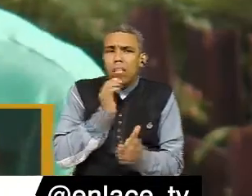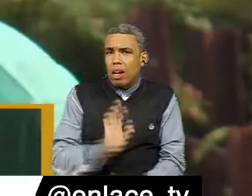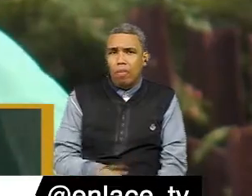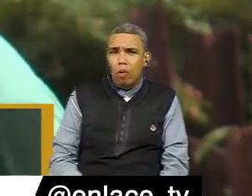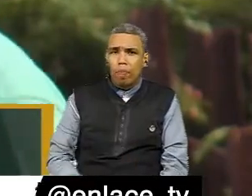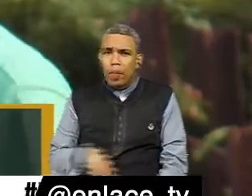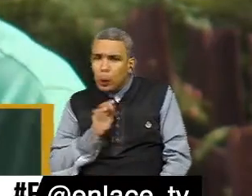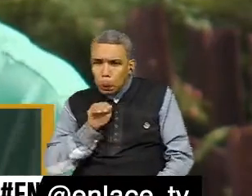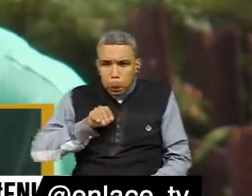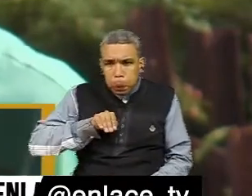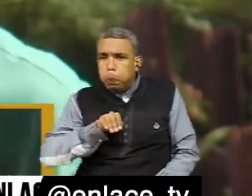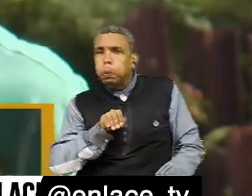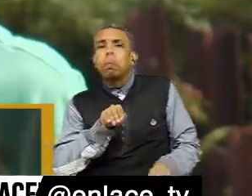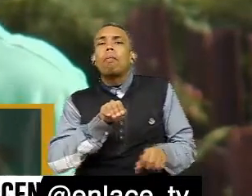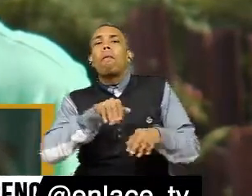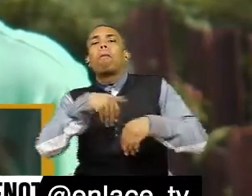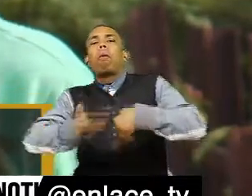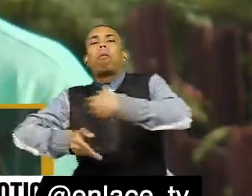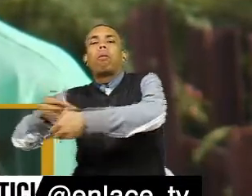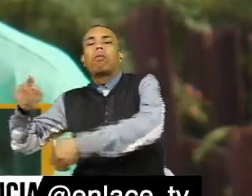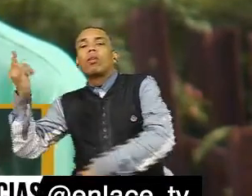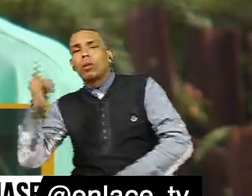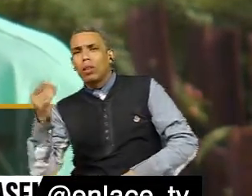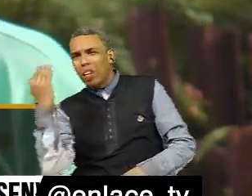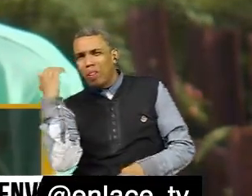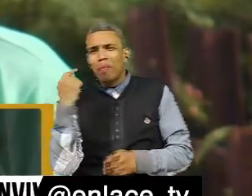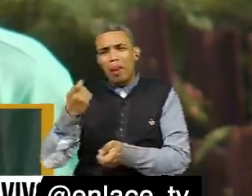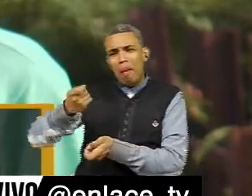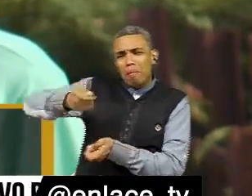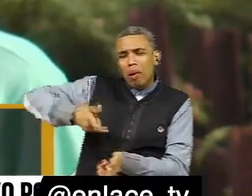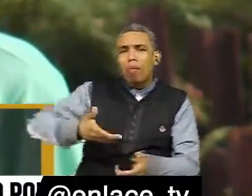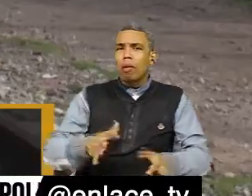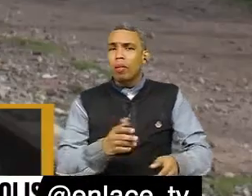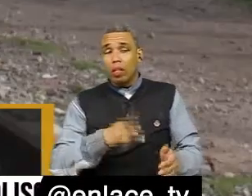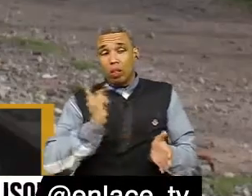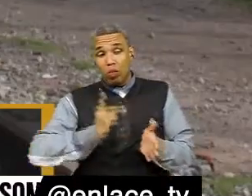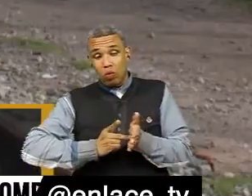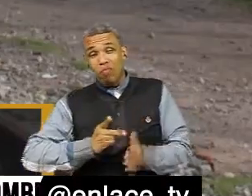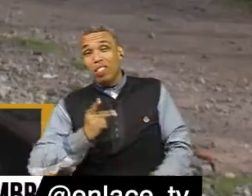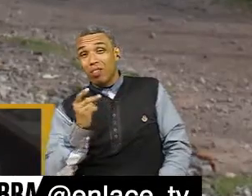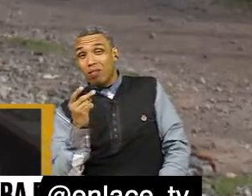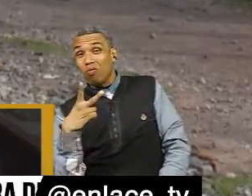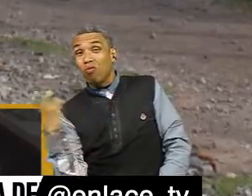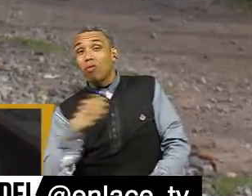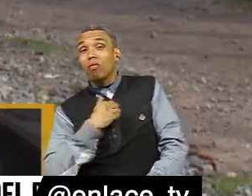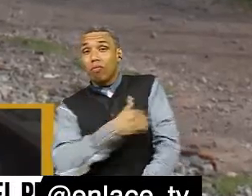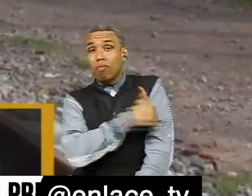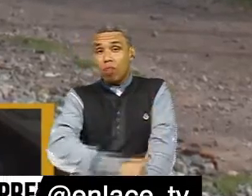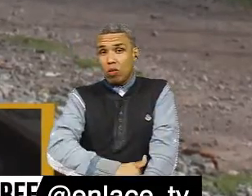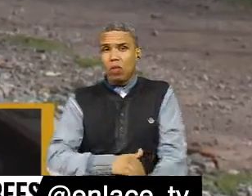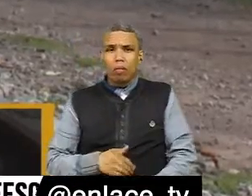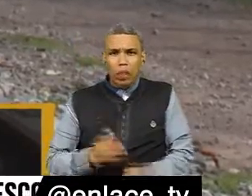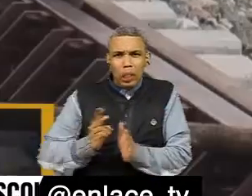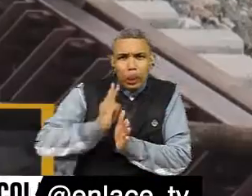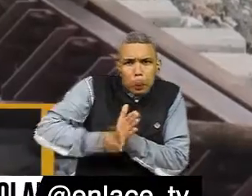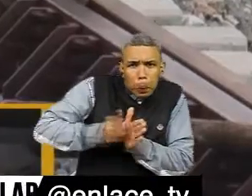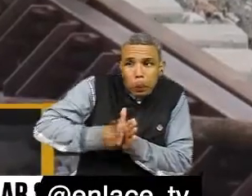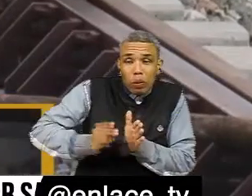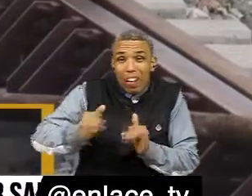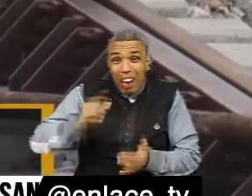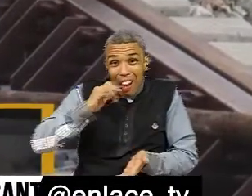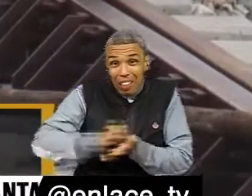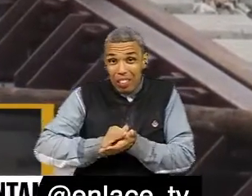duro, inundada toda esa calle aquí. ¿Cuánto invirtieron aquí? Aquí hay 2.200 millones. Por lo pronto, el paso del llamado tren de cercanías está parado ante